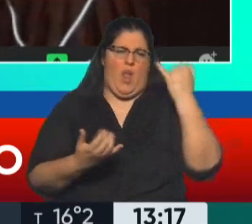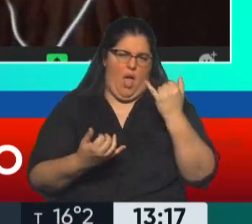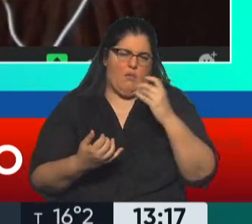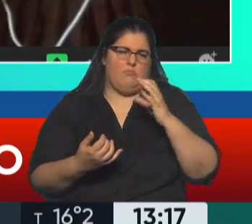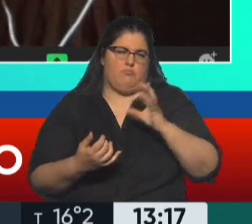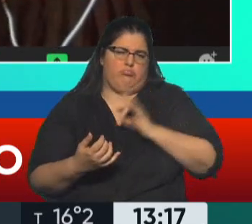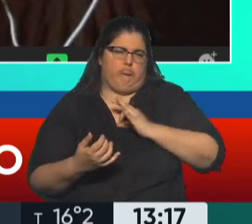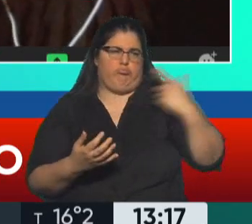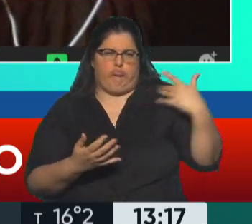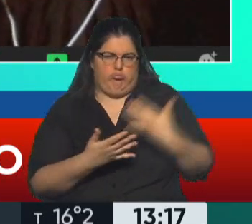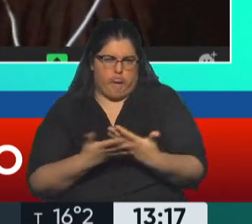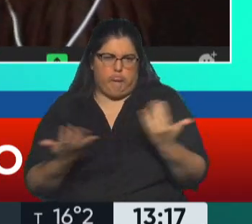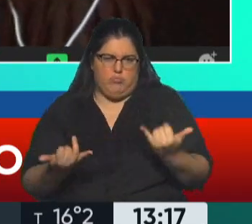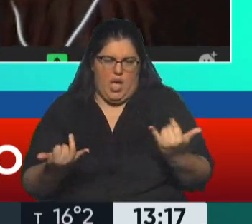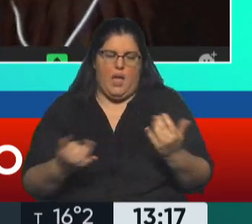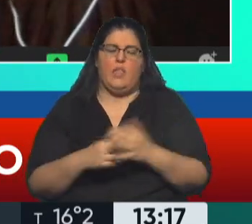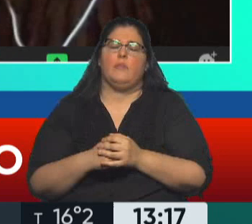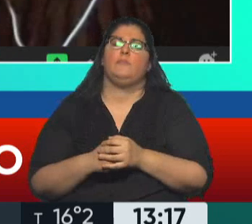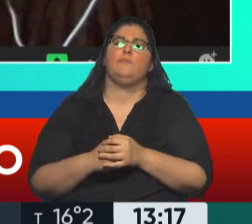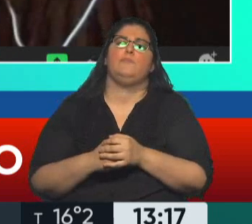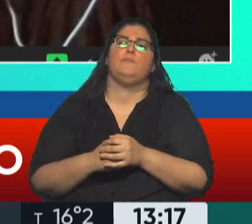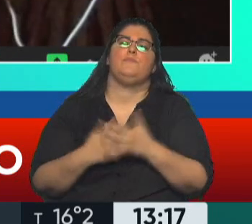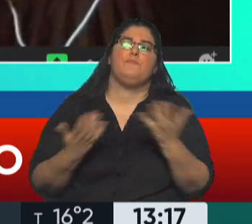¿no? Pero